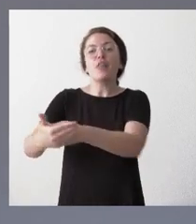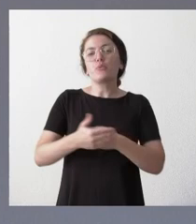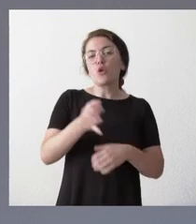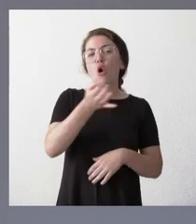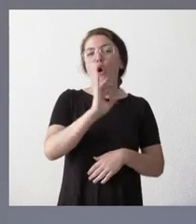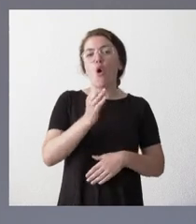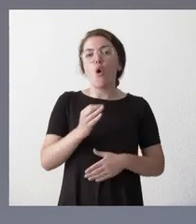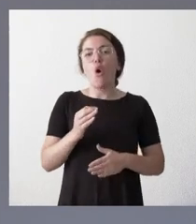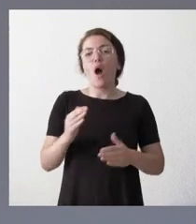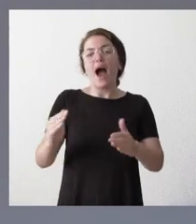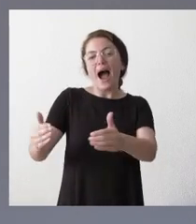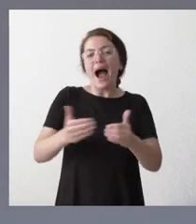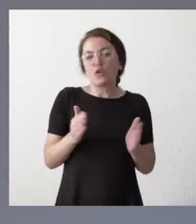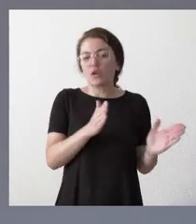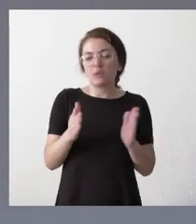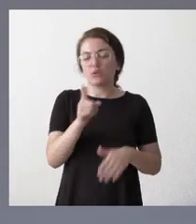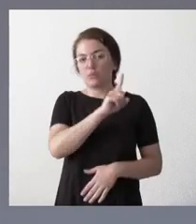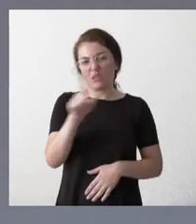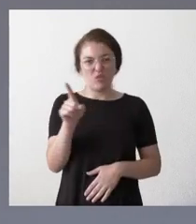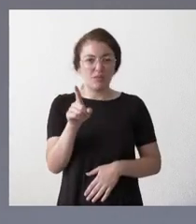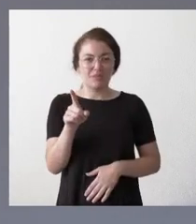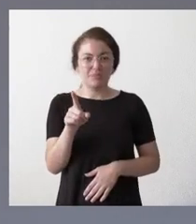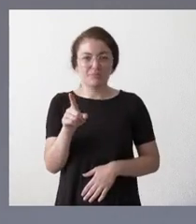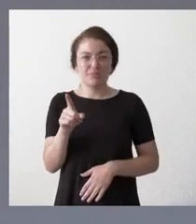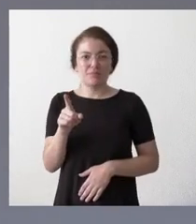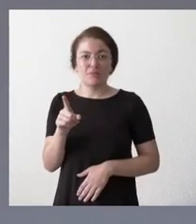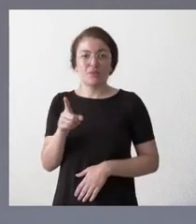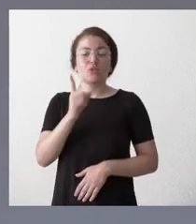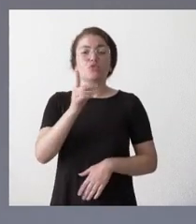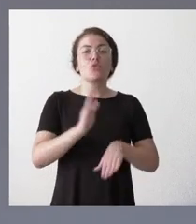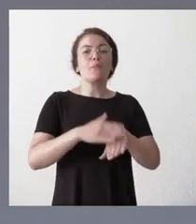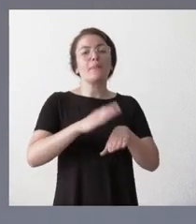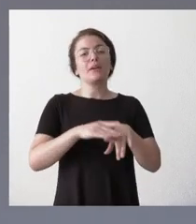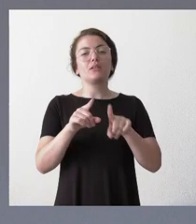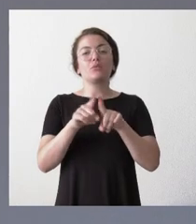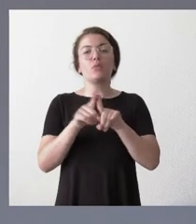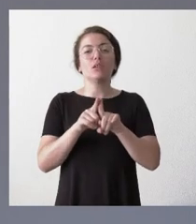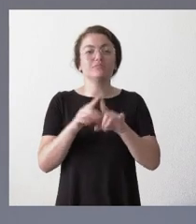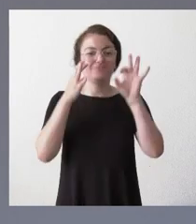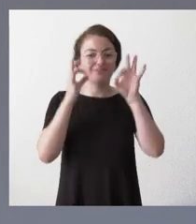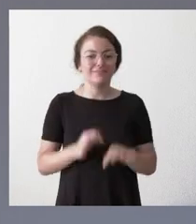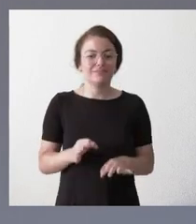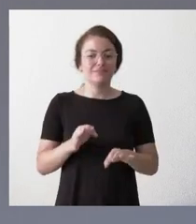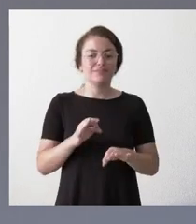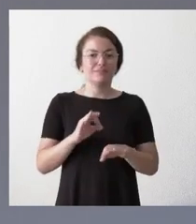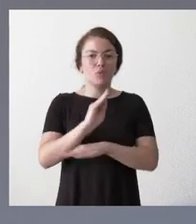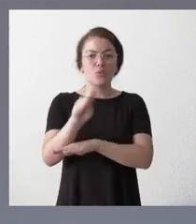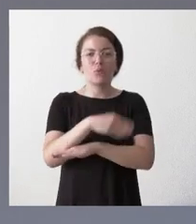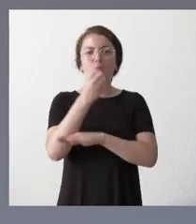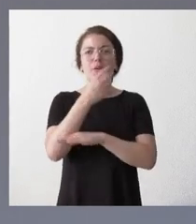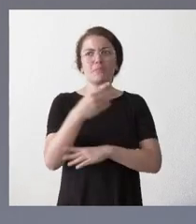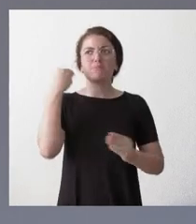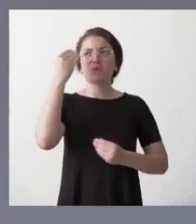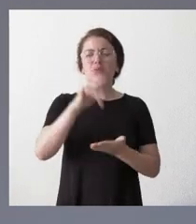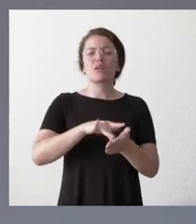sino simplemente para garantizar el bien de los menores, con el objetivo, sobre todo en septiembre, el día 9 me parece que empieza el curso